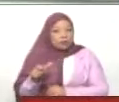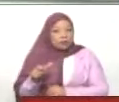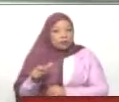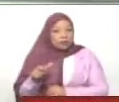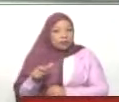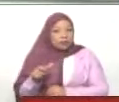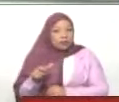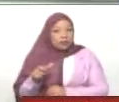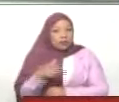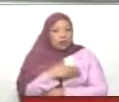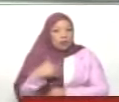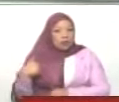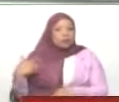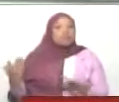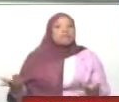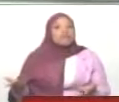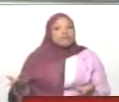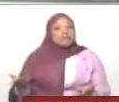me guarda mi parte. Llegue,